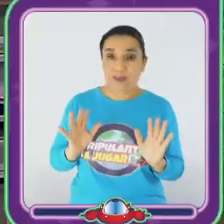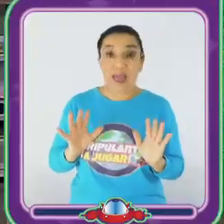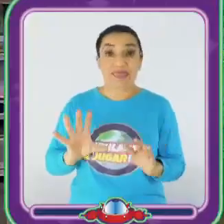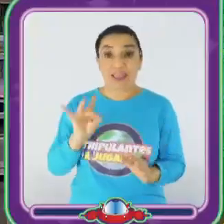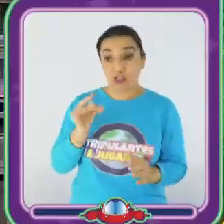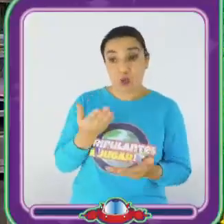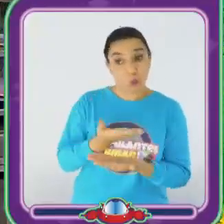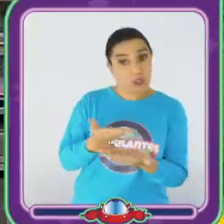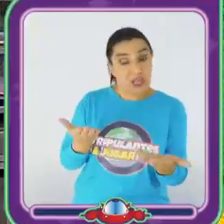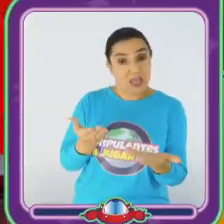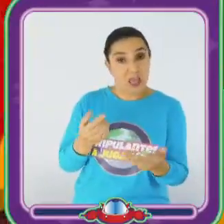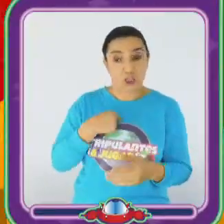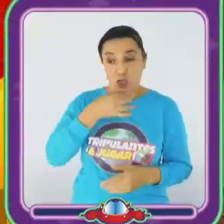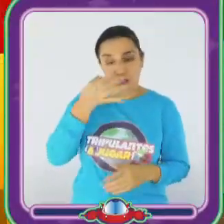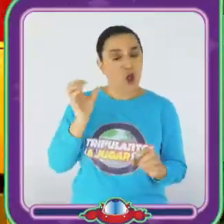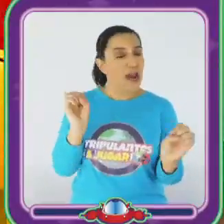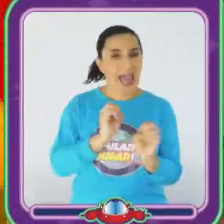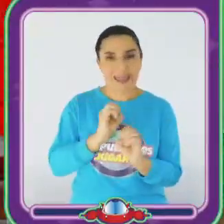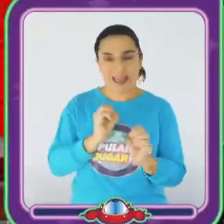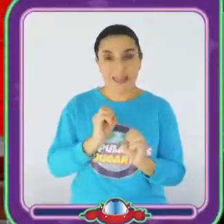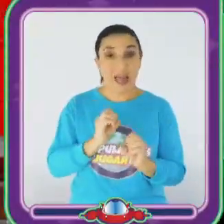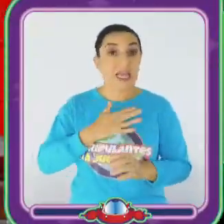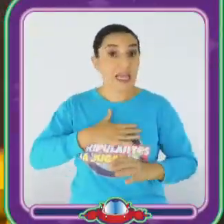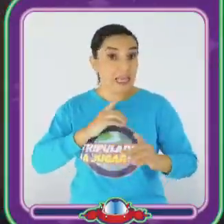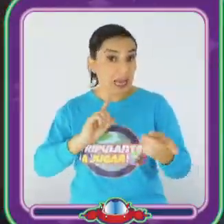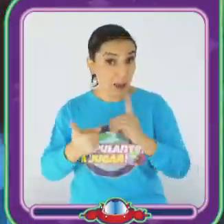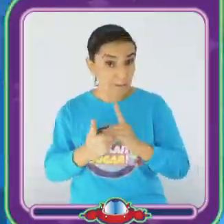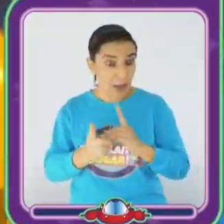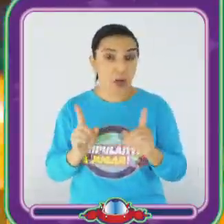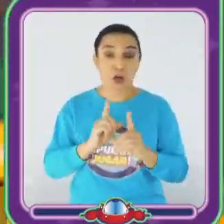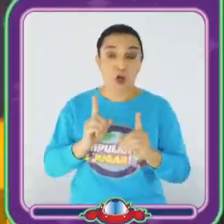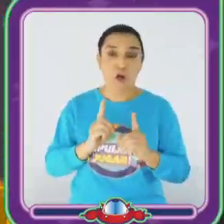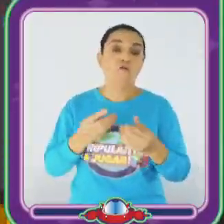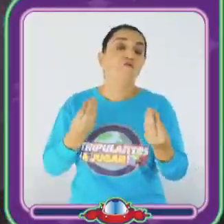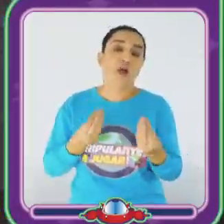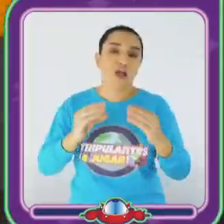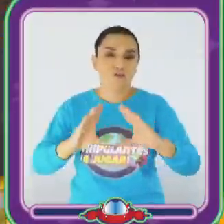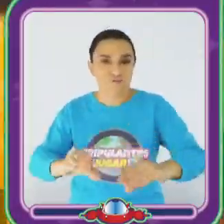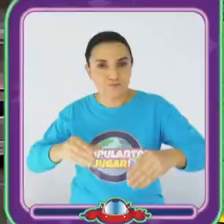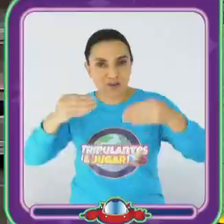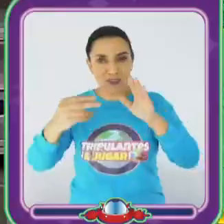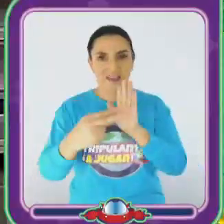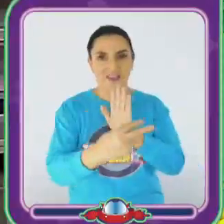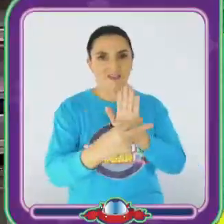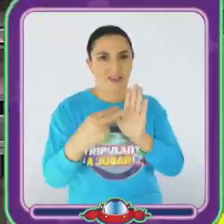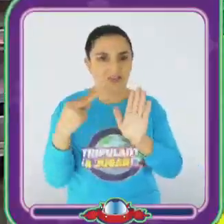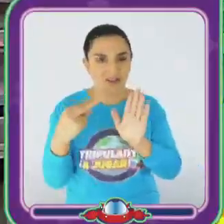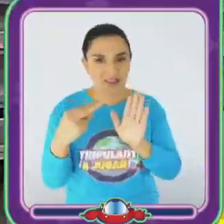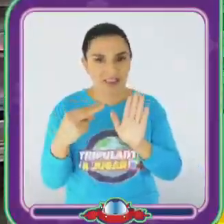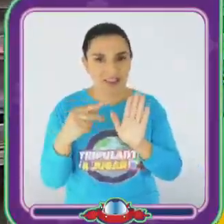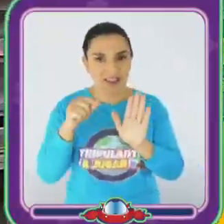Bueno. Decisión de ustedes, yo no digo nada. Si quieren lo pueden cambiar. No. Bueno, lo damos vuelta. ¿Y qué dice?